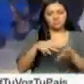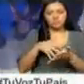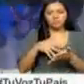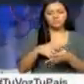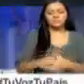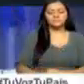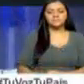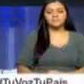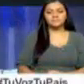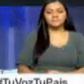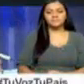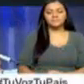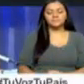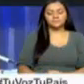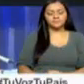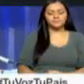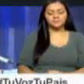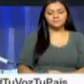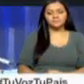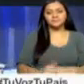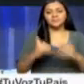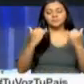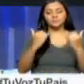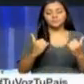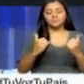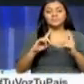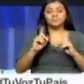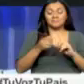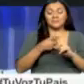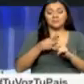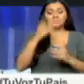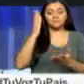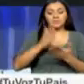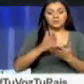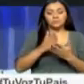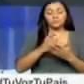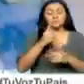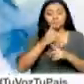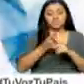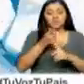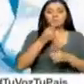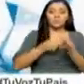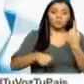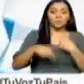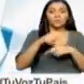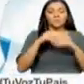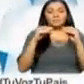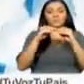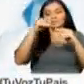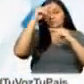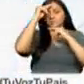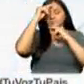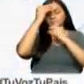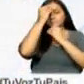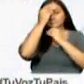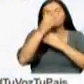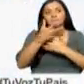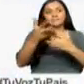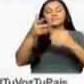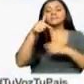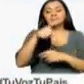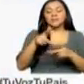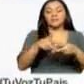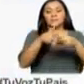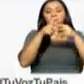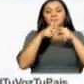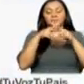Ciudadano. Momento para hacer nuestra primera pausa, pero cuando regresemos le contaremos que a través de los